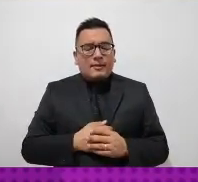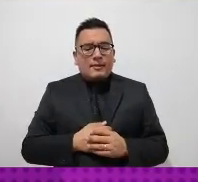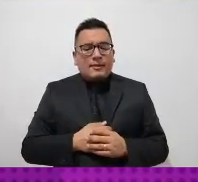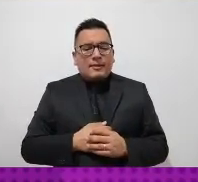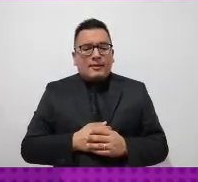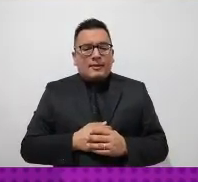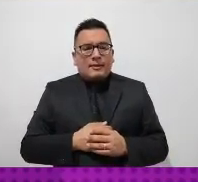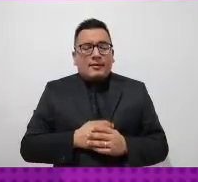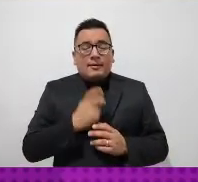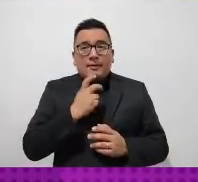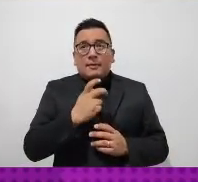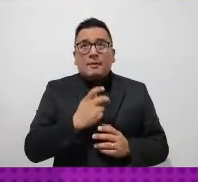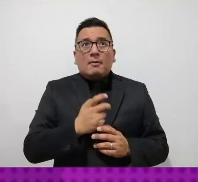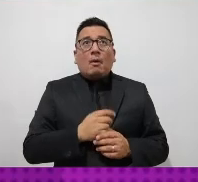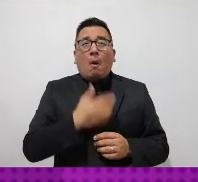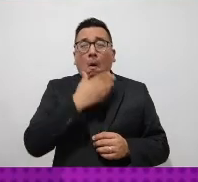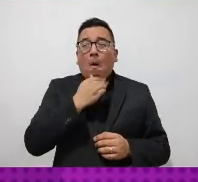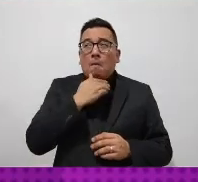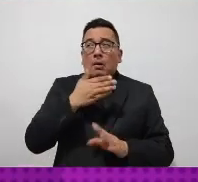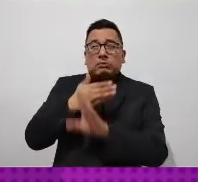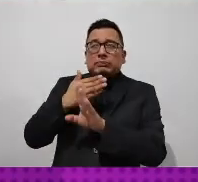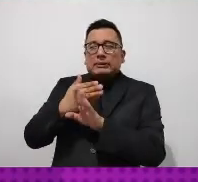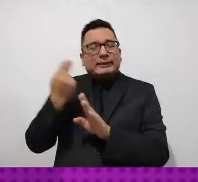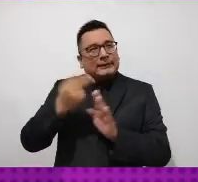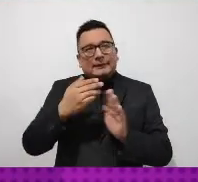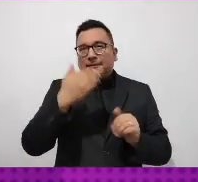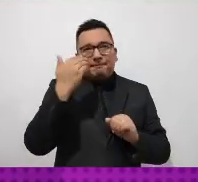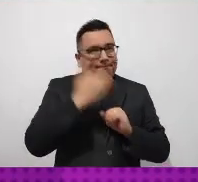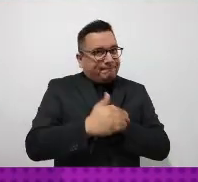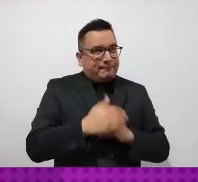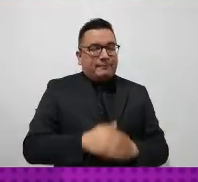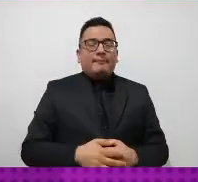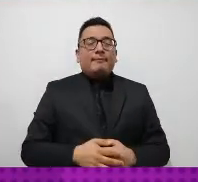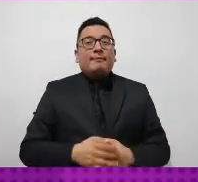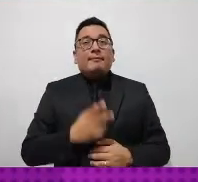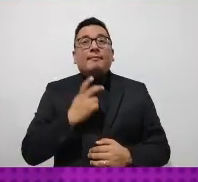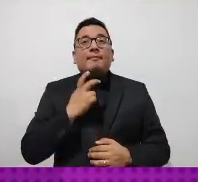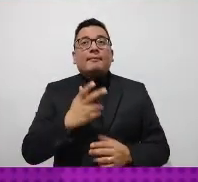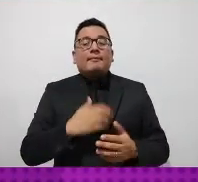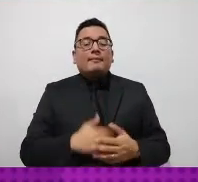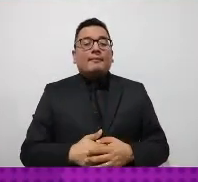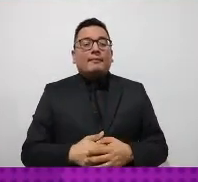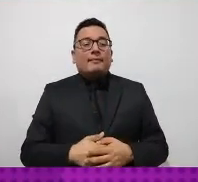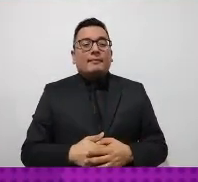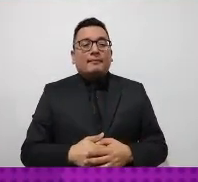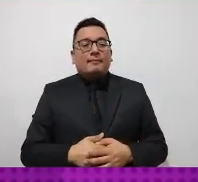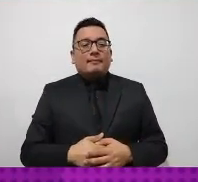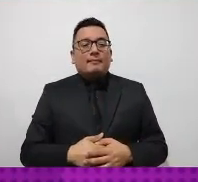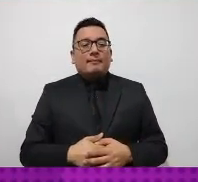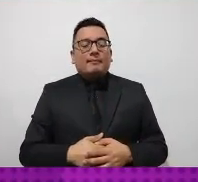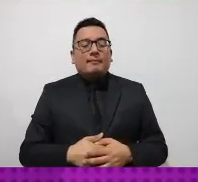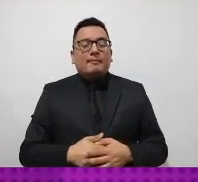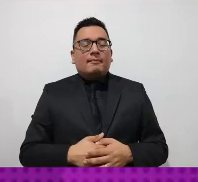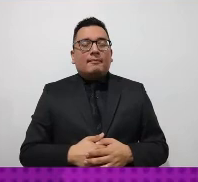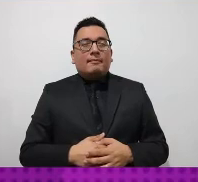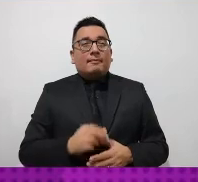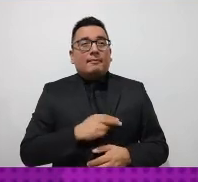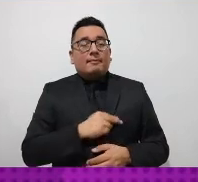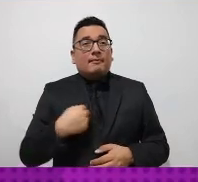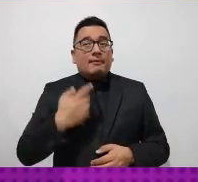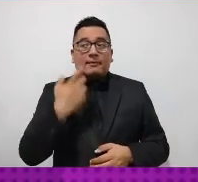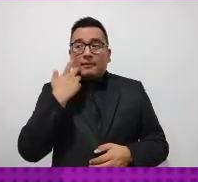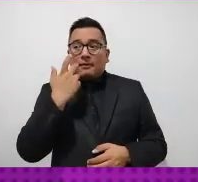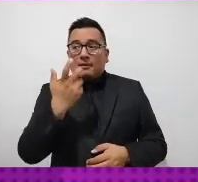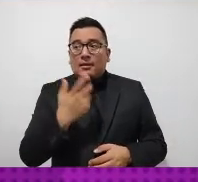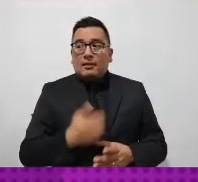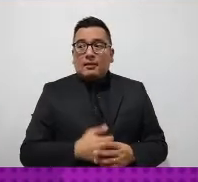conteniendo este crecimiento de la violencia política. En ese sentido, o sea, en el grado inhibitorio de provocar que ya